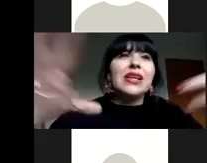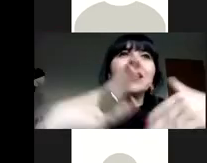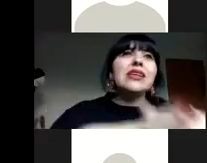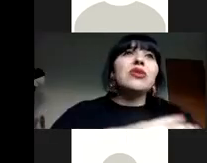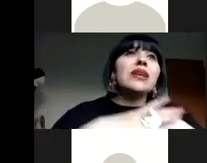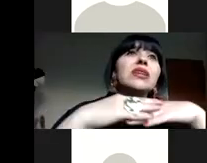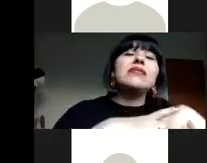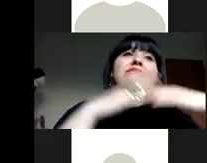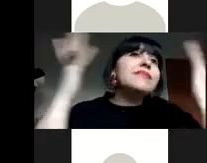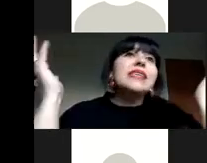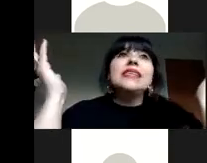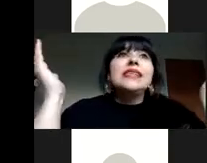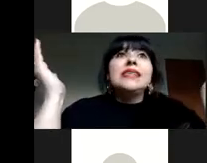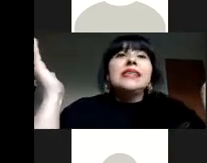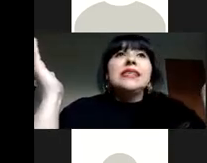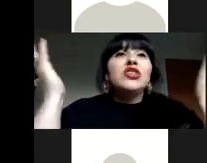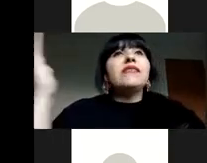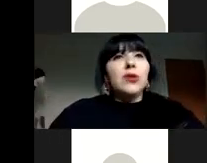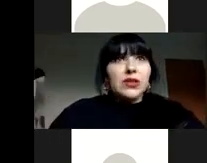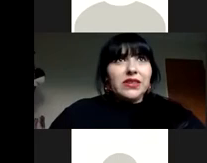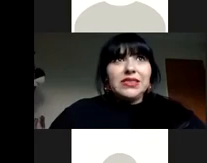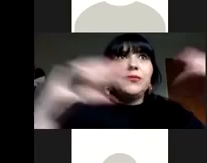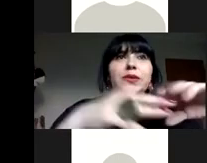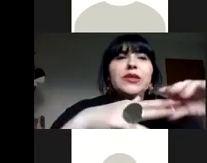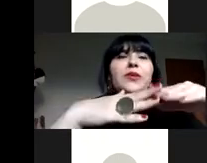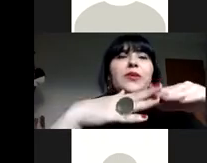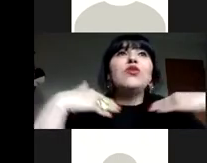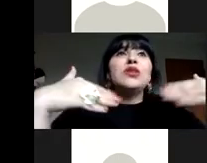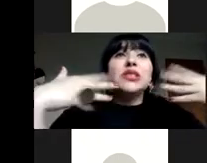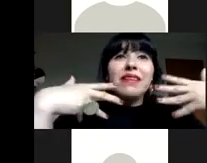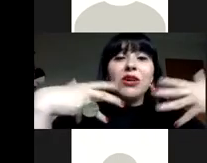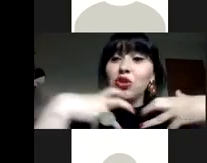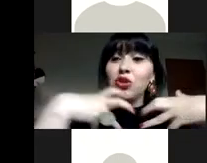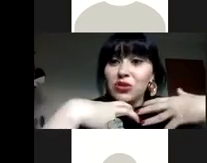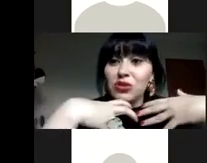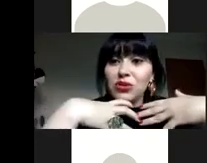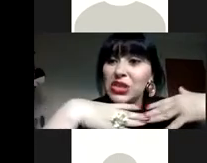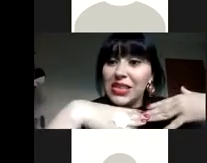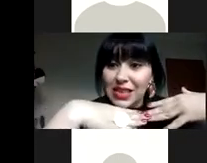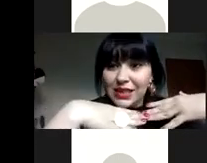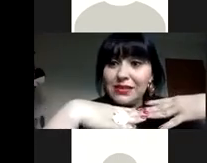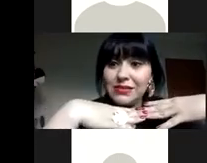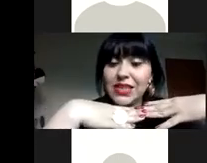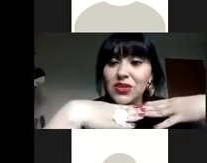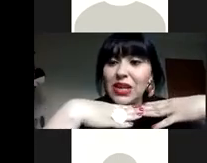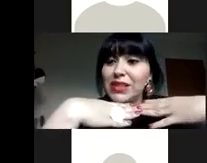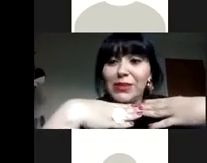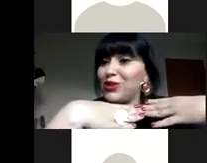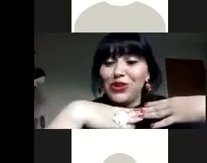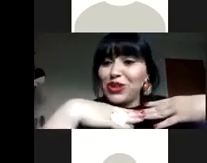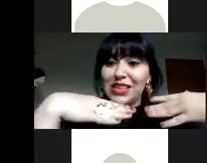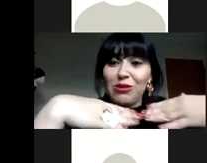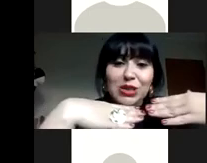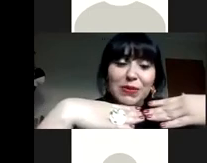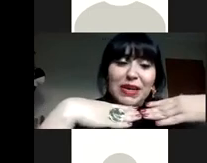porque el regreso es algo tan, no sabemos cuándo va a ser, pero nuestros trabajos no se detienen, ¿cierto? La pandemia